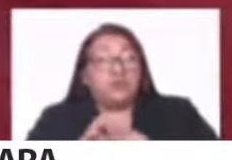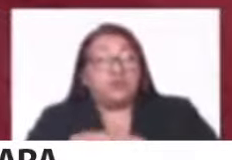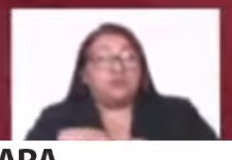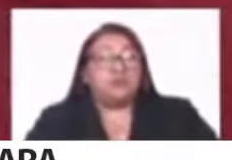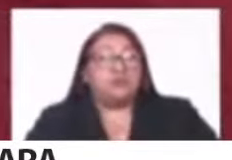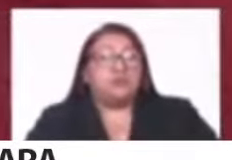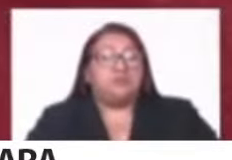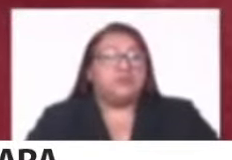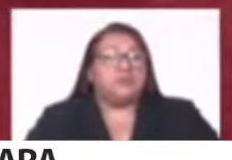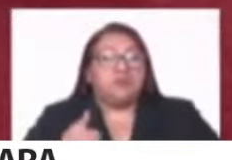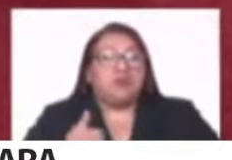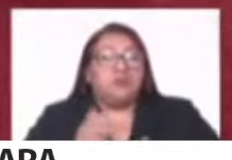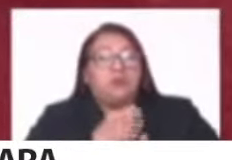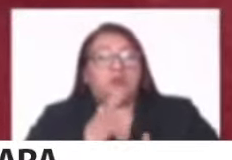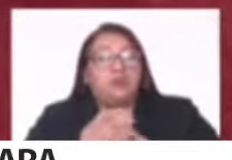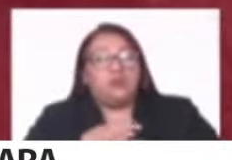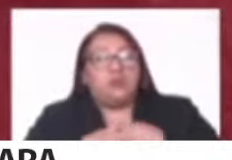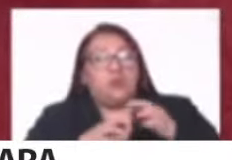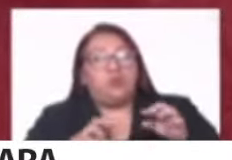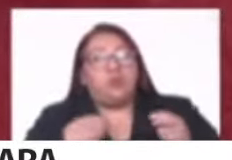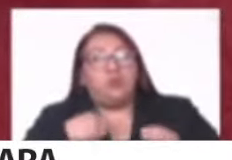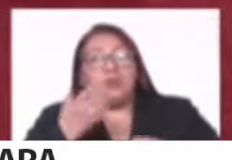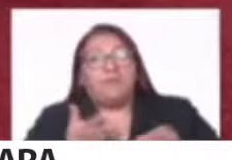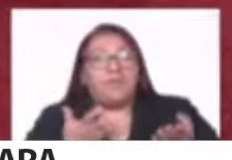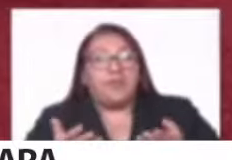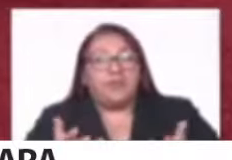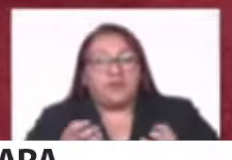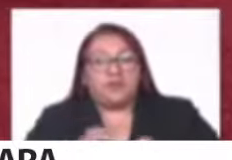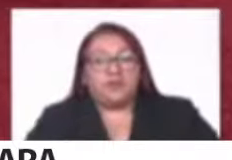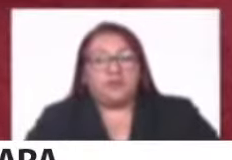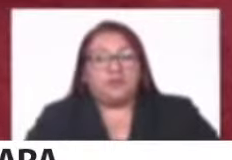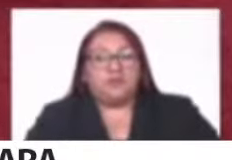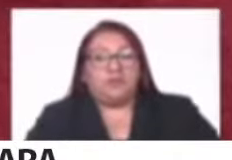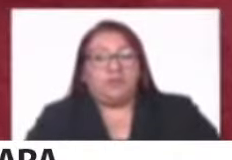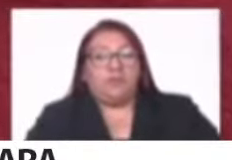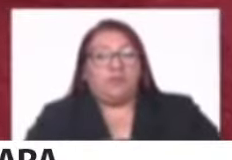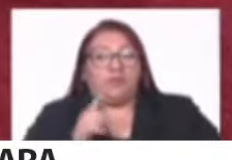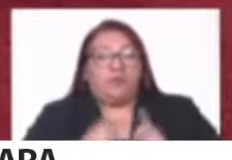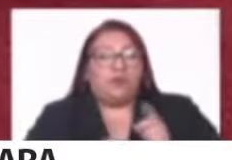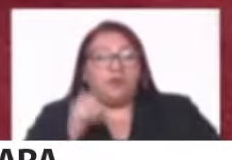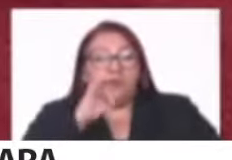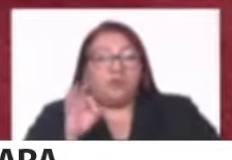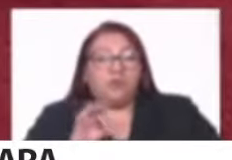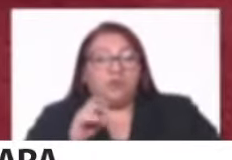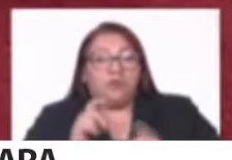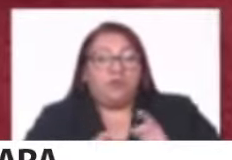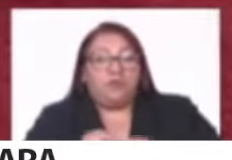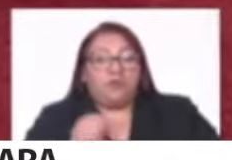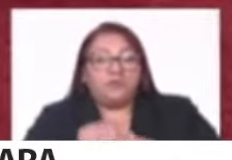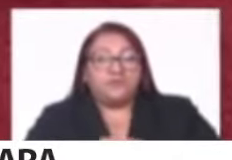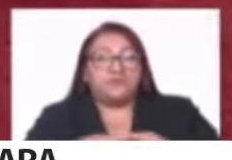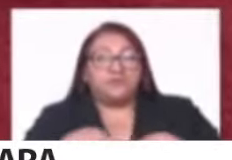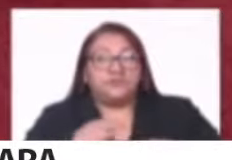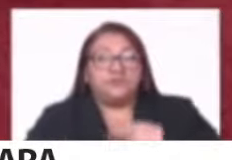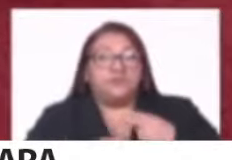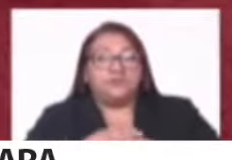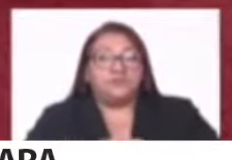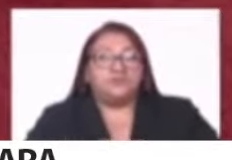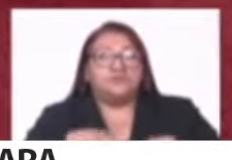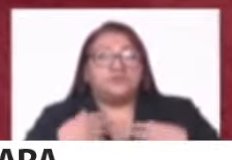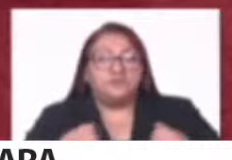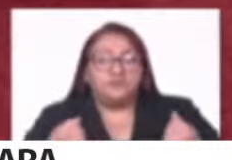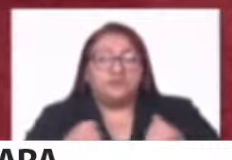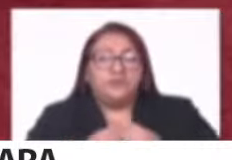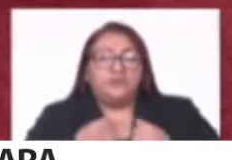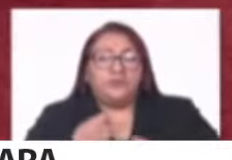principales problemas que la población reclama a sus autoridades. La tasa de victimización a nivel nacional afecta